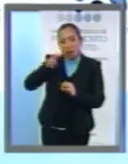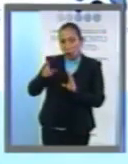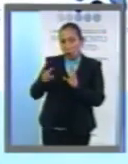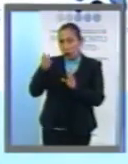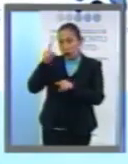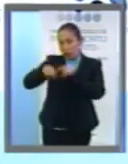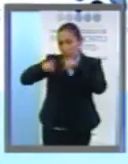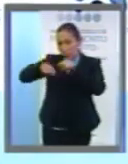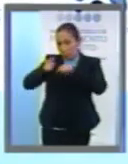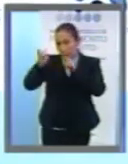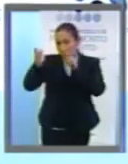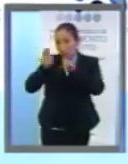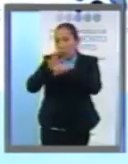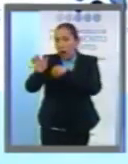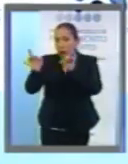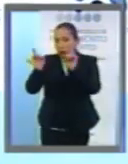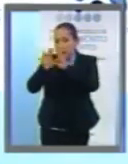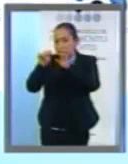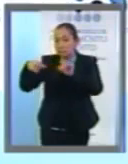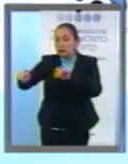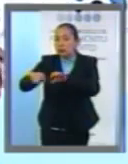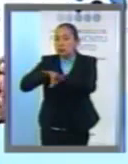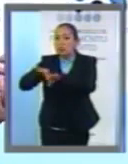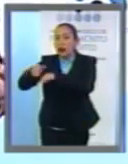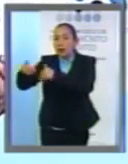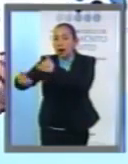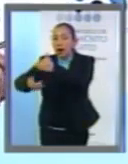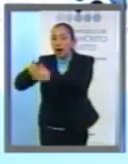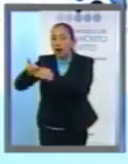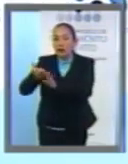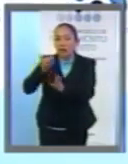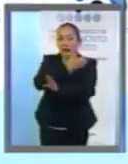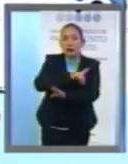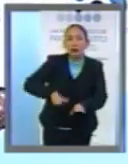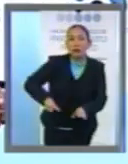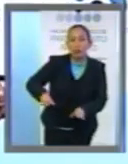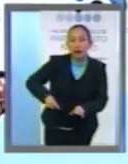ciertas circunstancias el ejercicio en curso y ejercicios pasados,